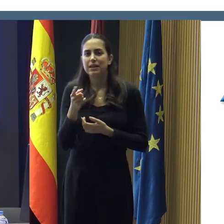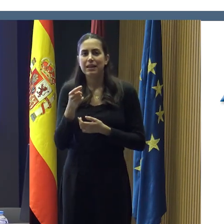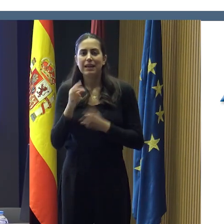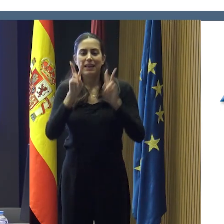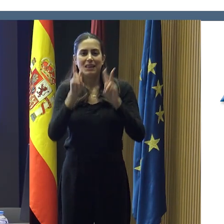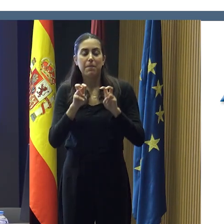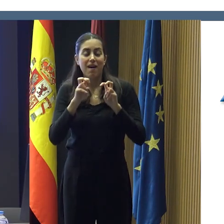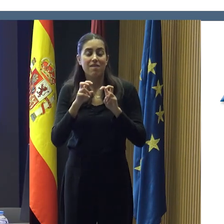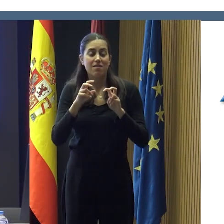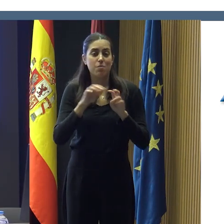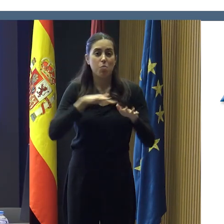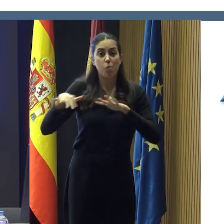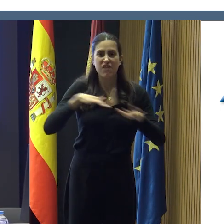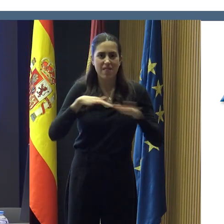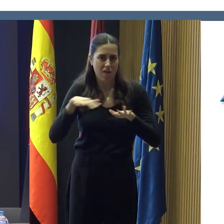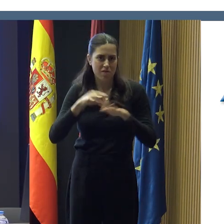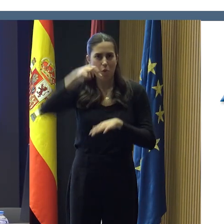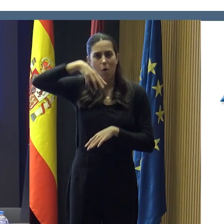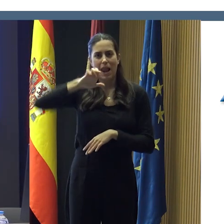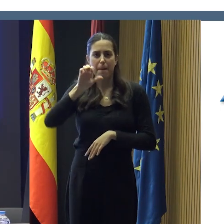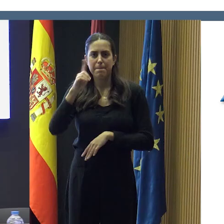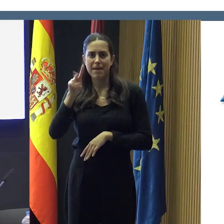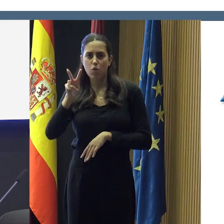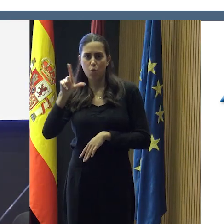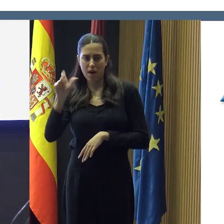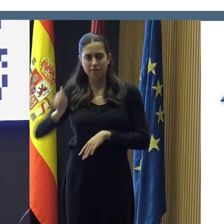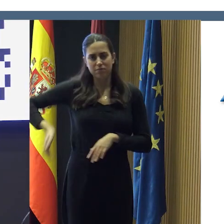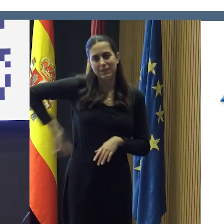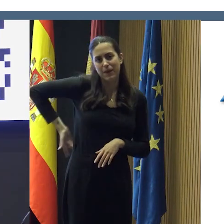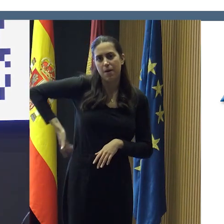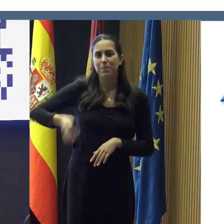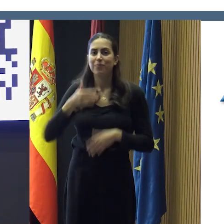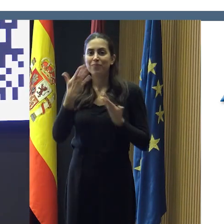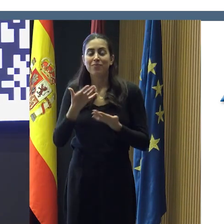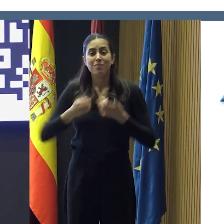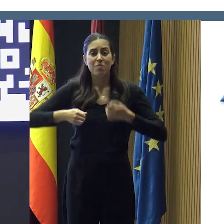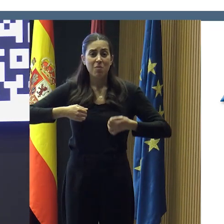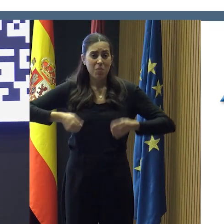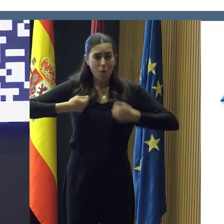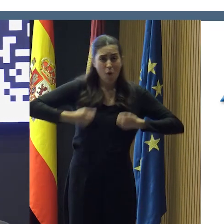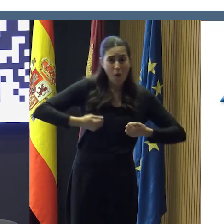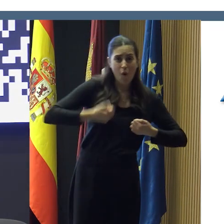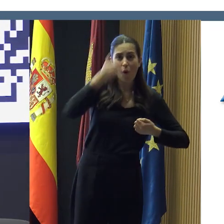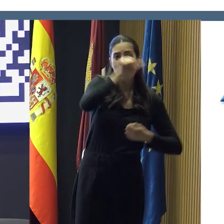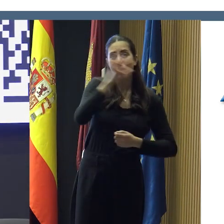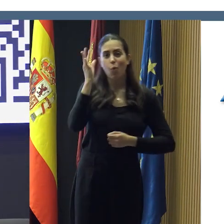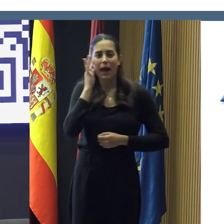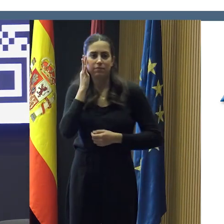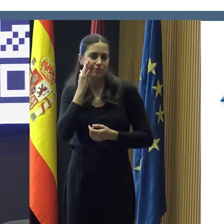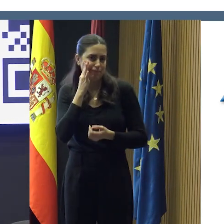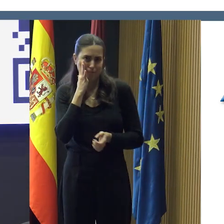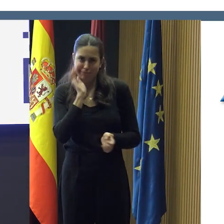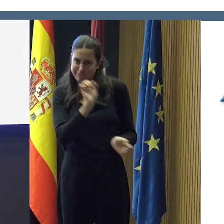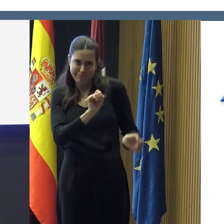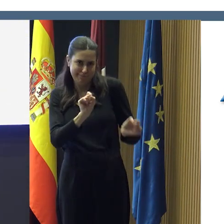espinal, ¿no? Para cosas de movilidad. Volvemos a lo mismo. Los monos son muy cercanos a los hombres y a las mujeres, ¿no? al